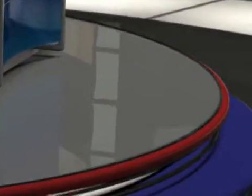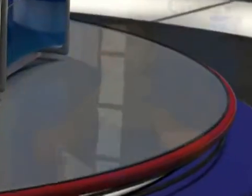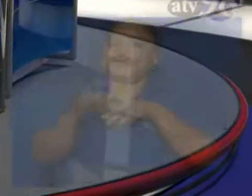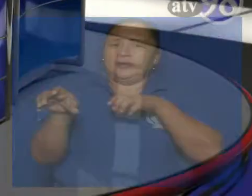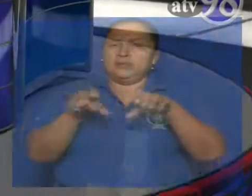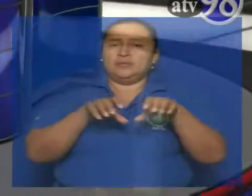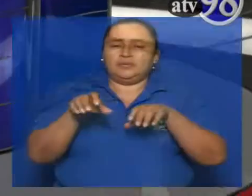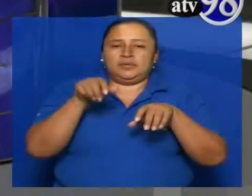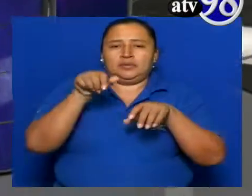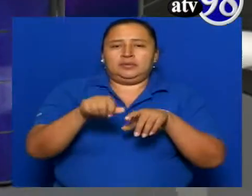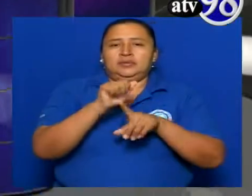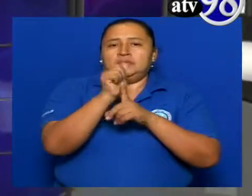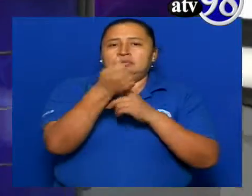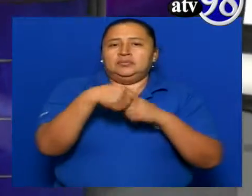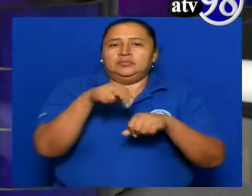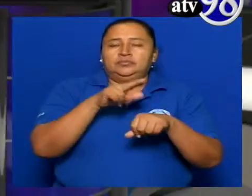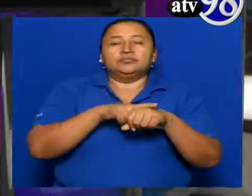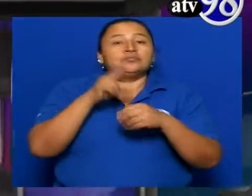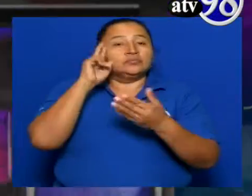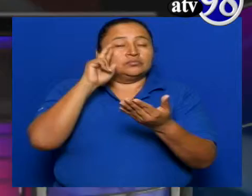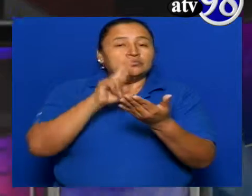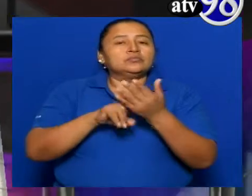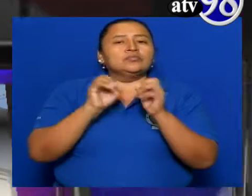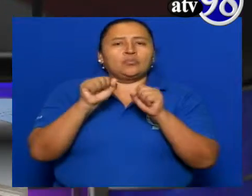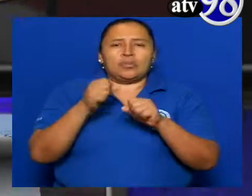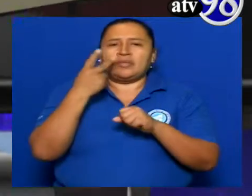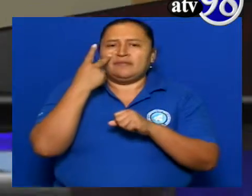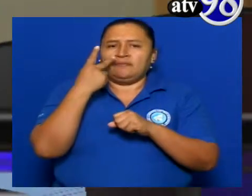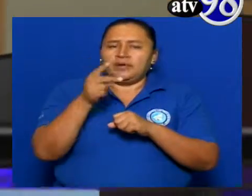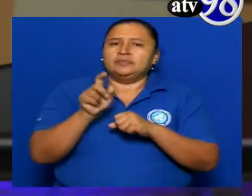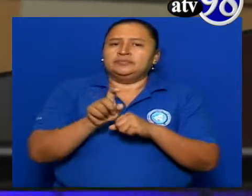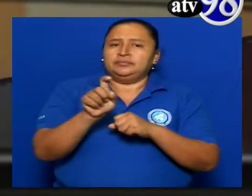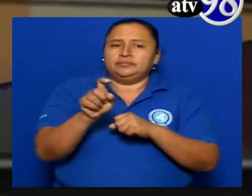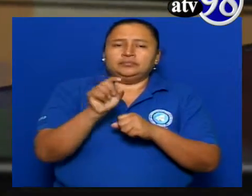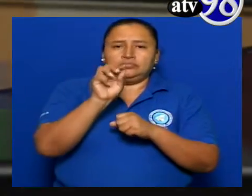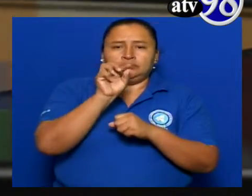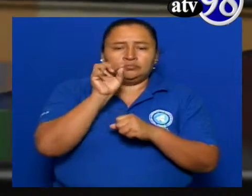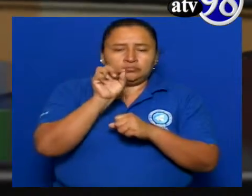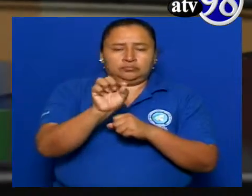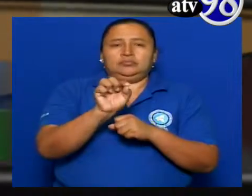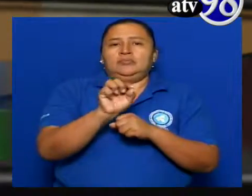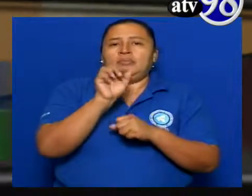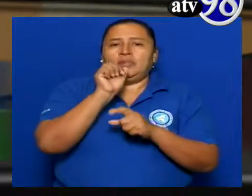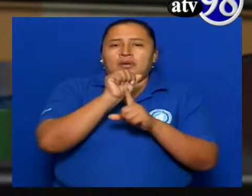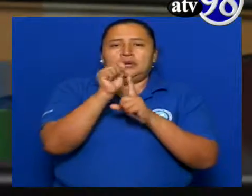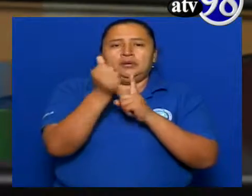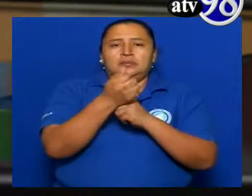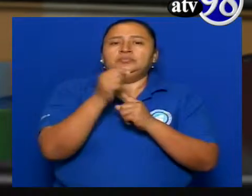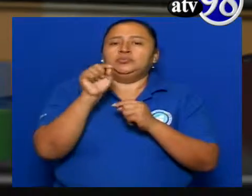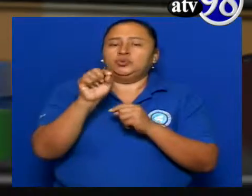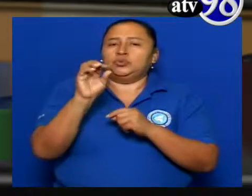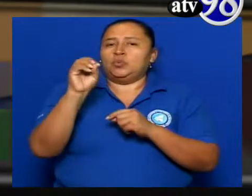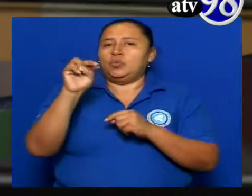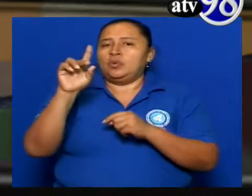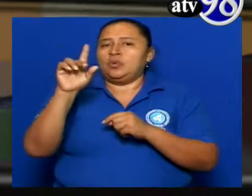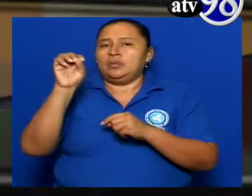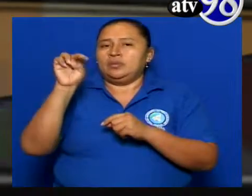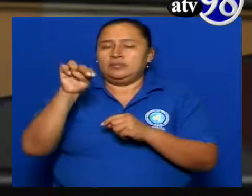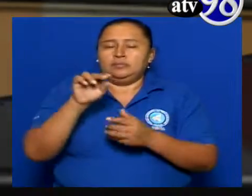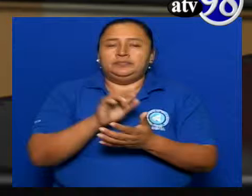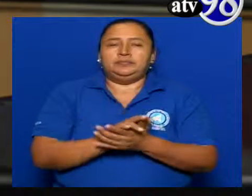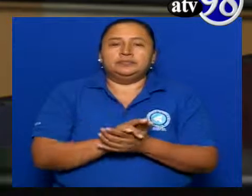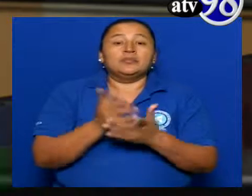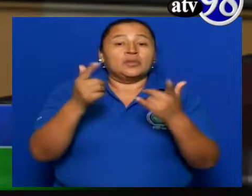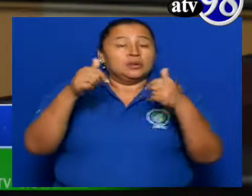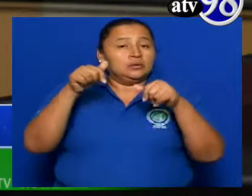Les recordamos que estamos en vivo en Internet. Ingrese a nuestro sitio web en el link Asamblea TV Online. A continuación, las